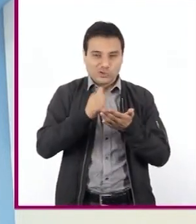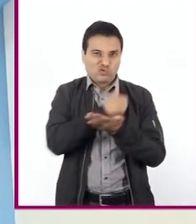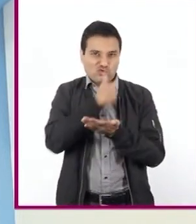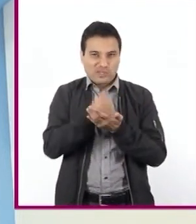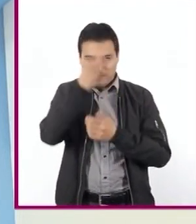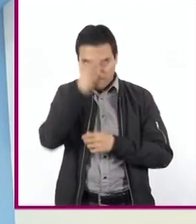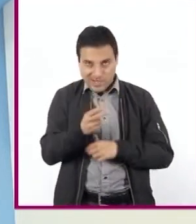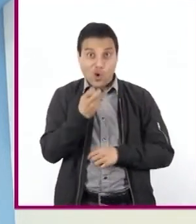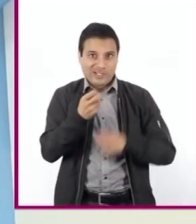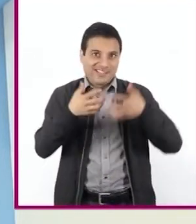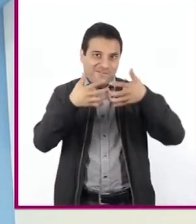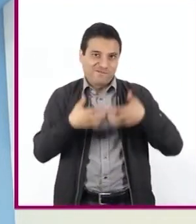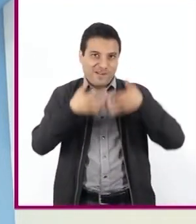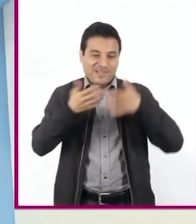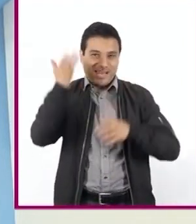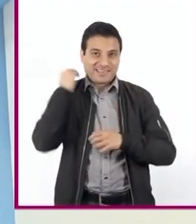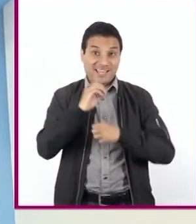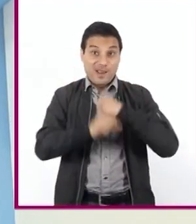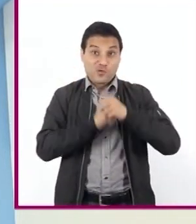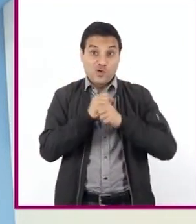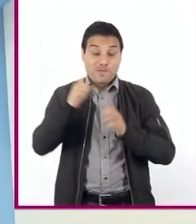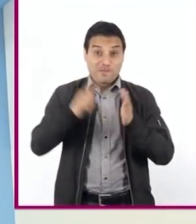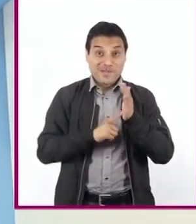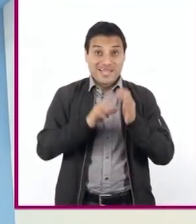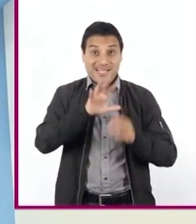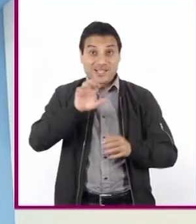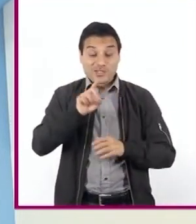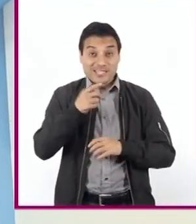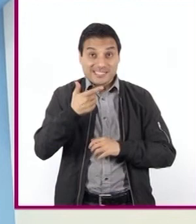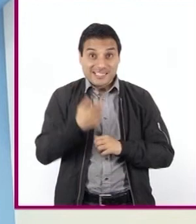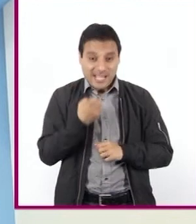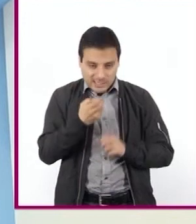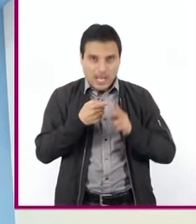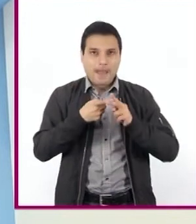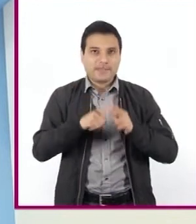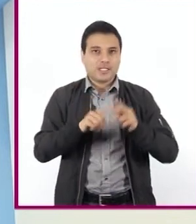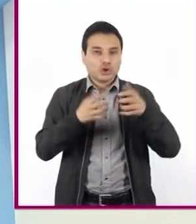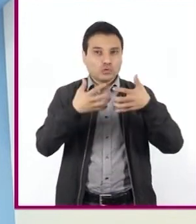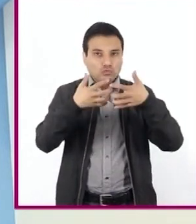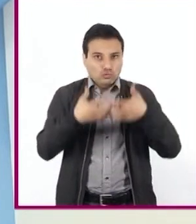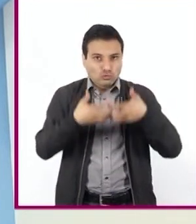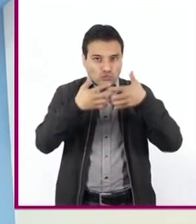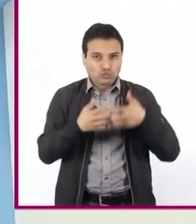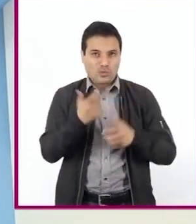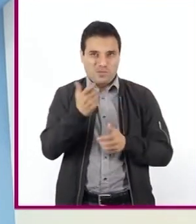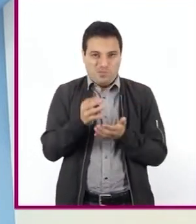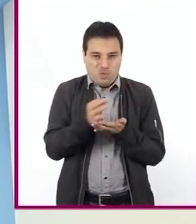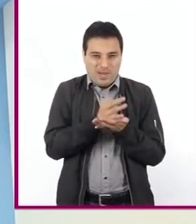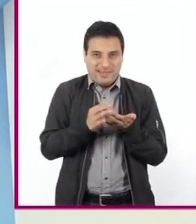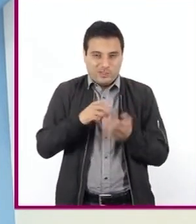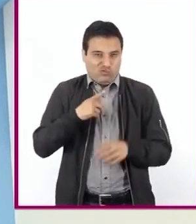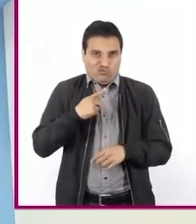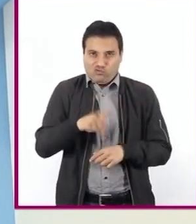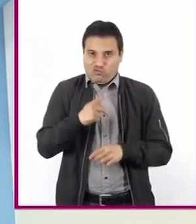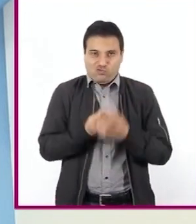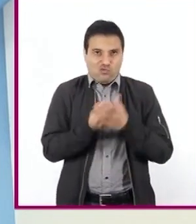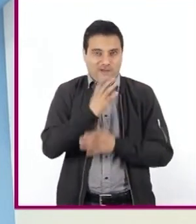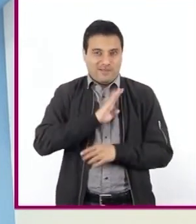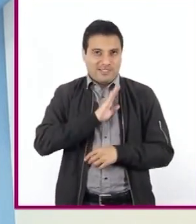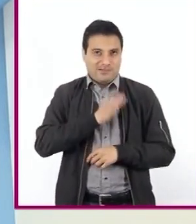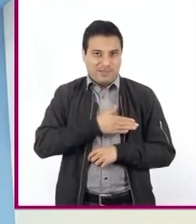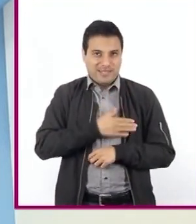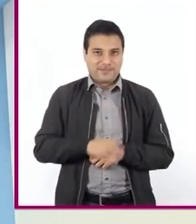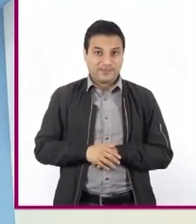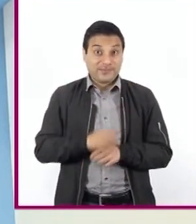Aquí, en 1537, comenzó la acuñación de monedas en Nueva España, con la